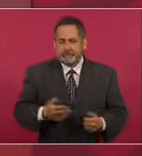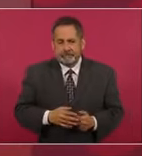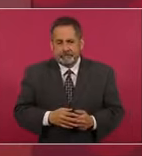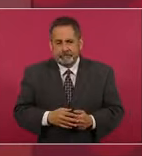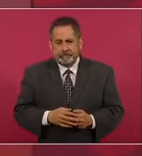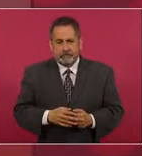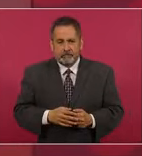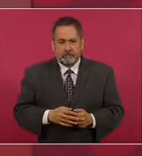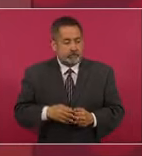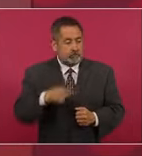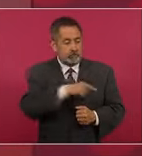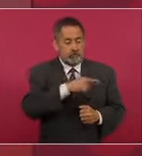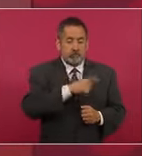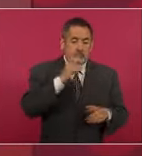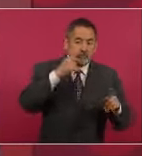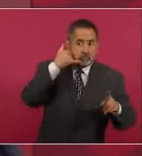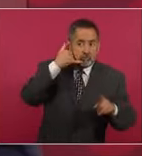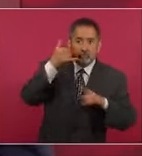Habló uno a Los Pinos.